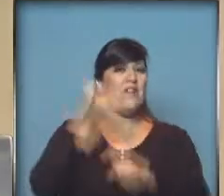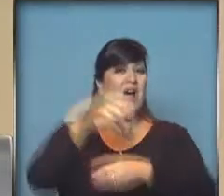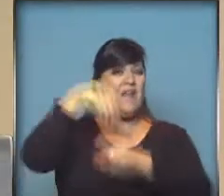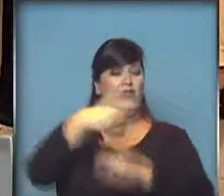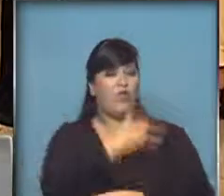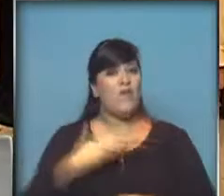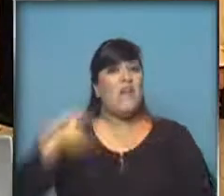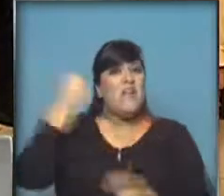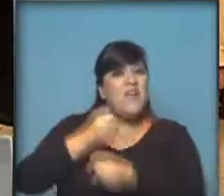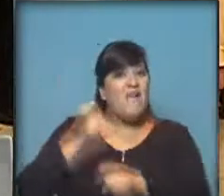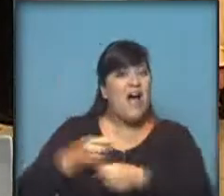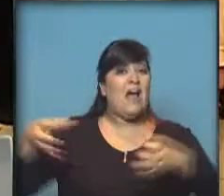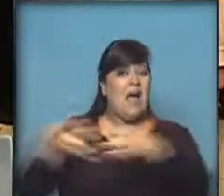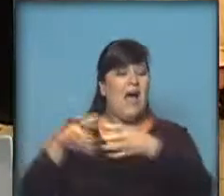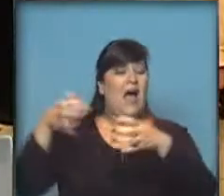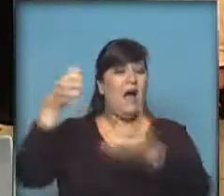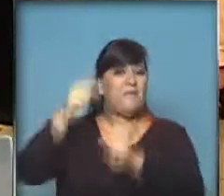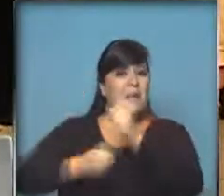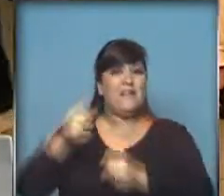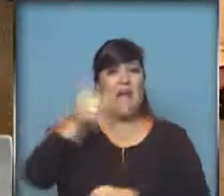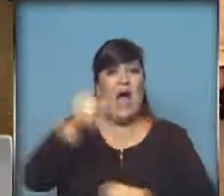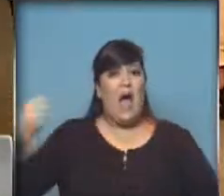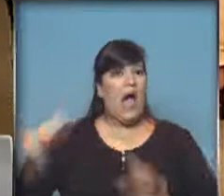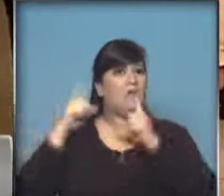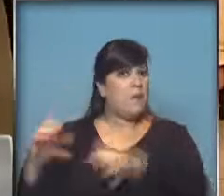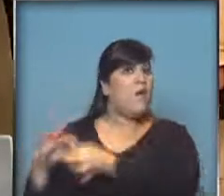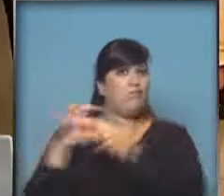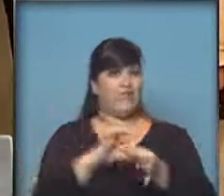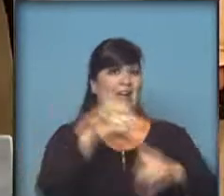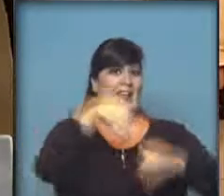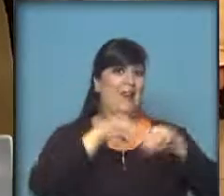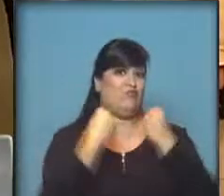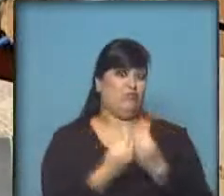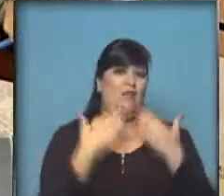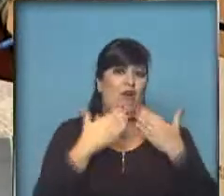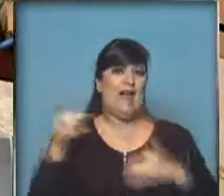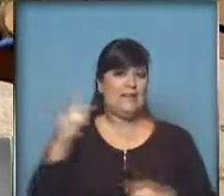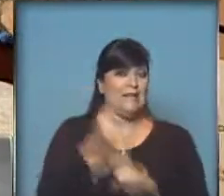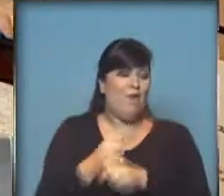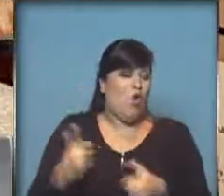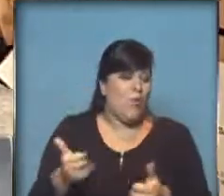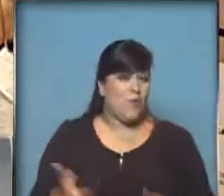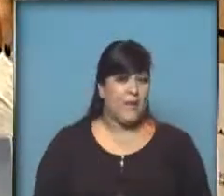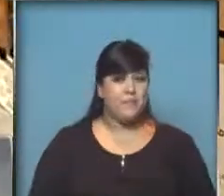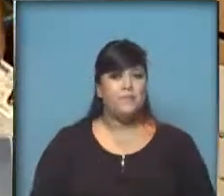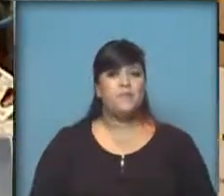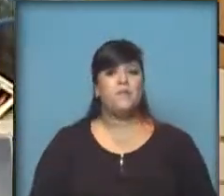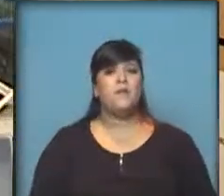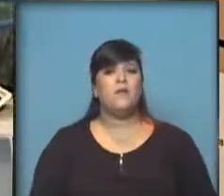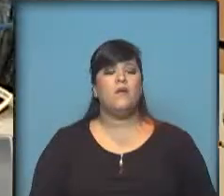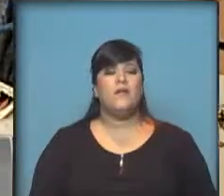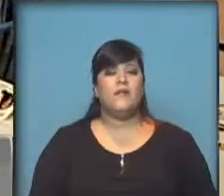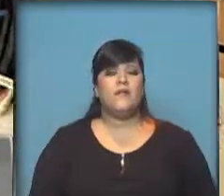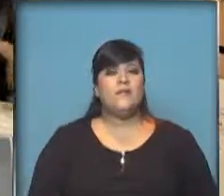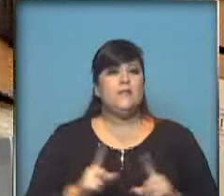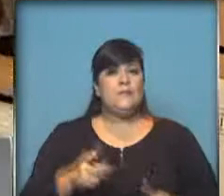de Mariano al frente de Aerolíneas tiene mucho que ver también con el resultado. ¿Por qué cree usted, gobernador, que Recalde hizo una buena elección? Por